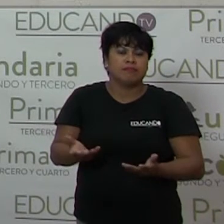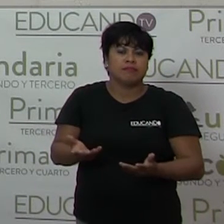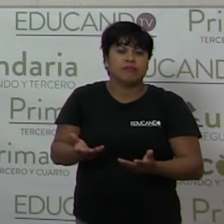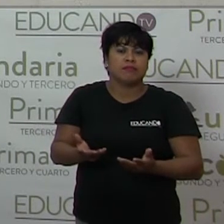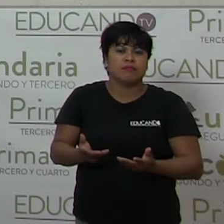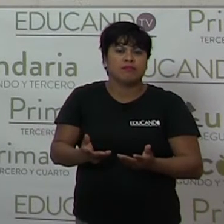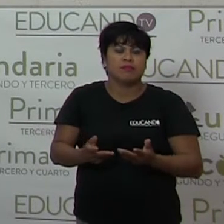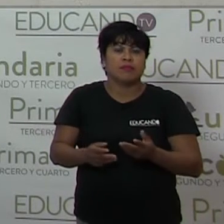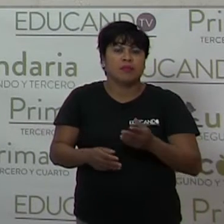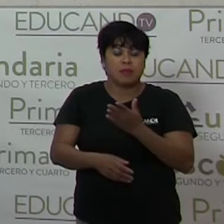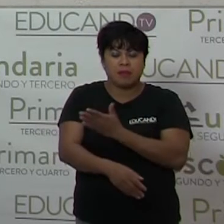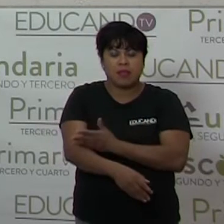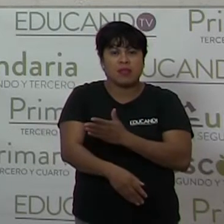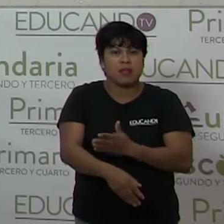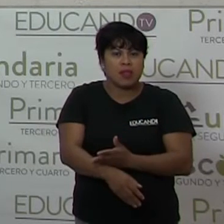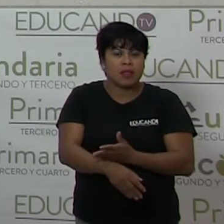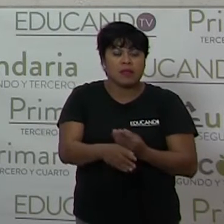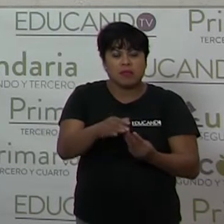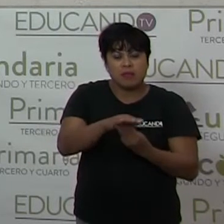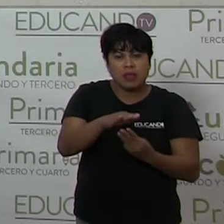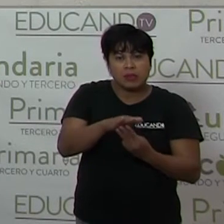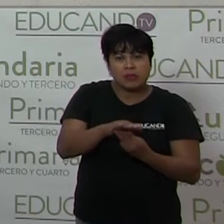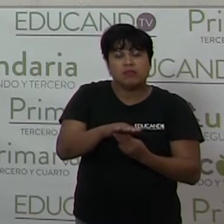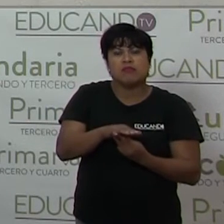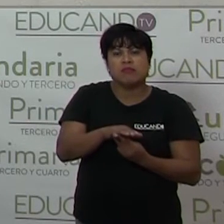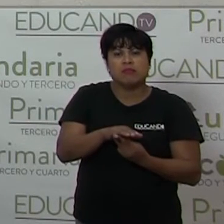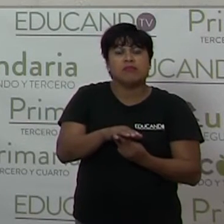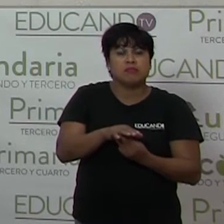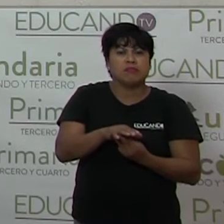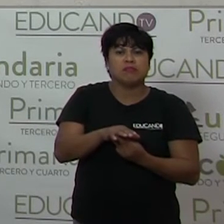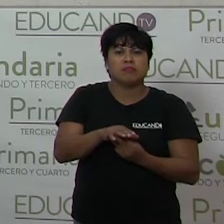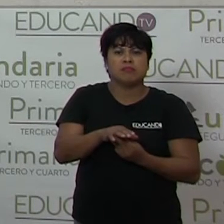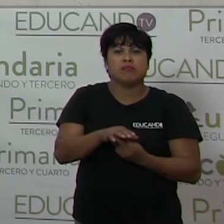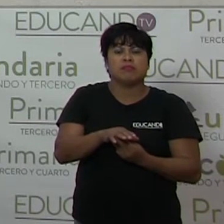ménsula se me fue el nombre perdón con las ménsulas